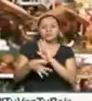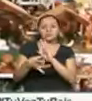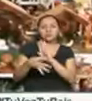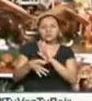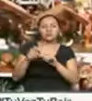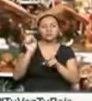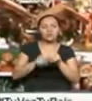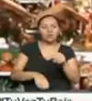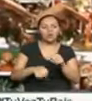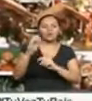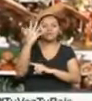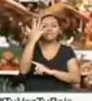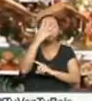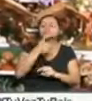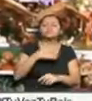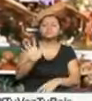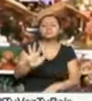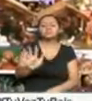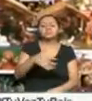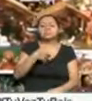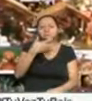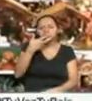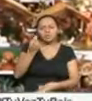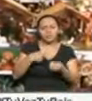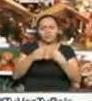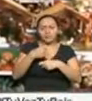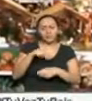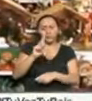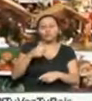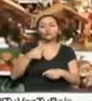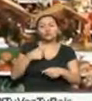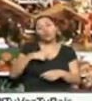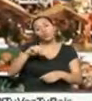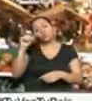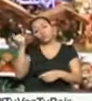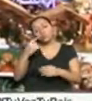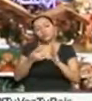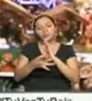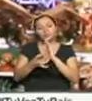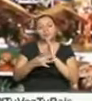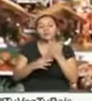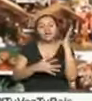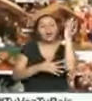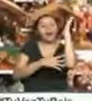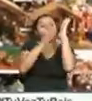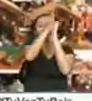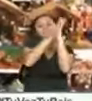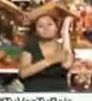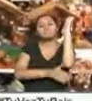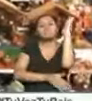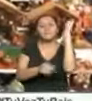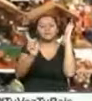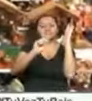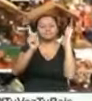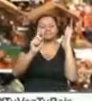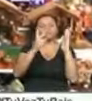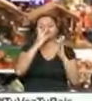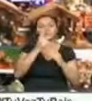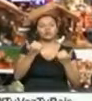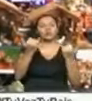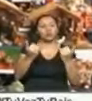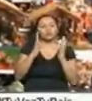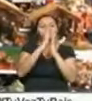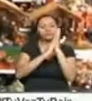las plantitas, que ya no quieren que estén los árboles yuchos, todo eso ya. Entonces nosotros les damos el